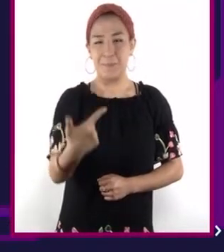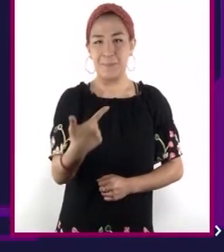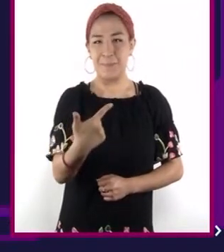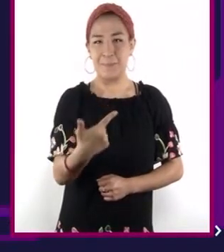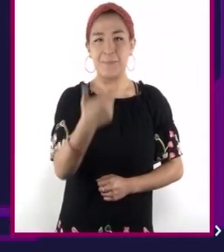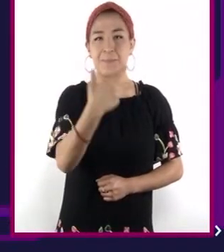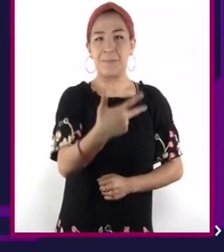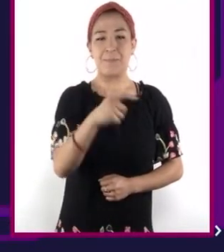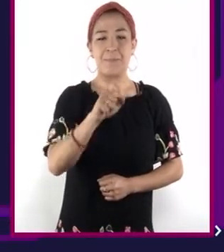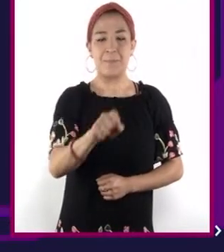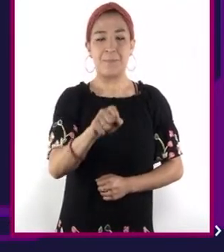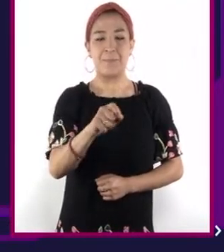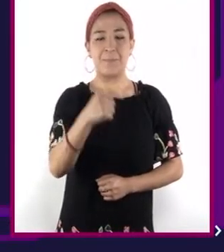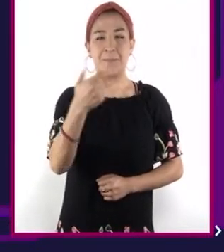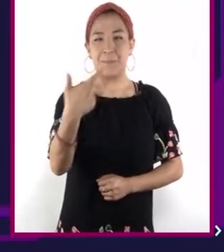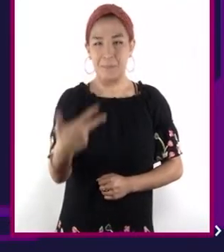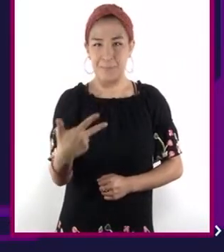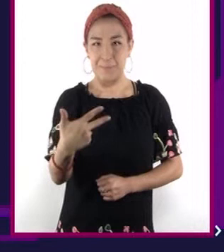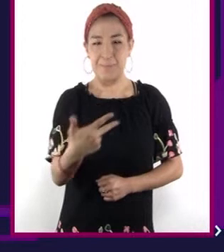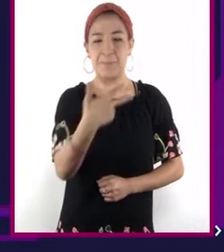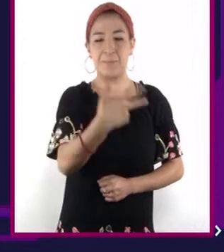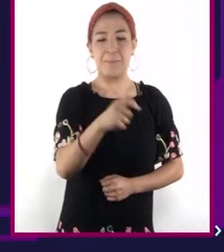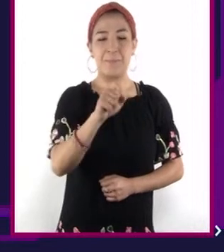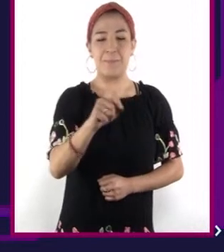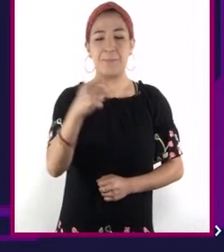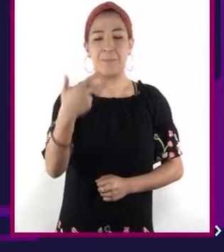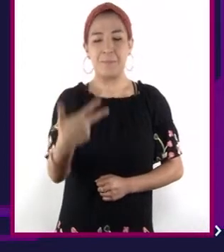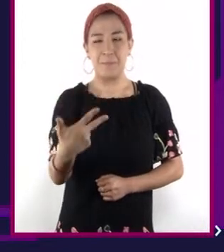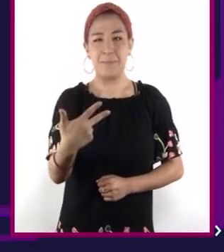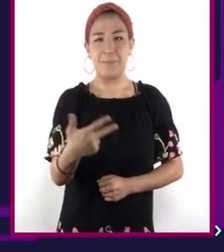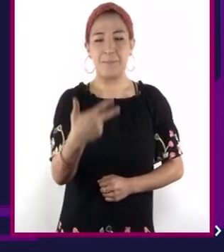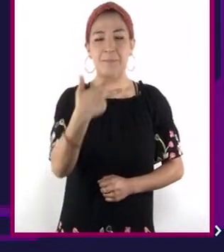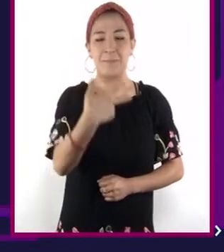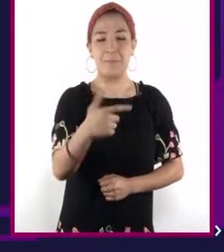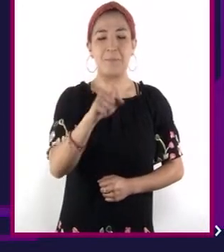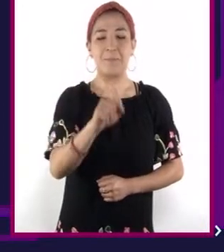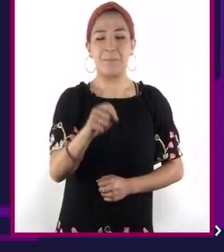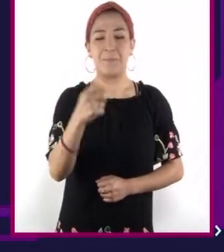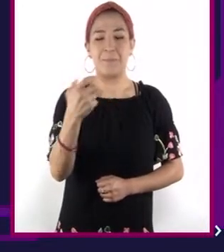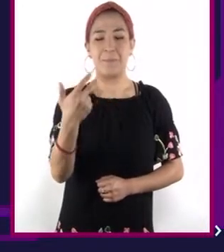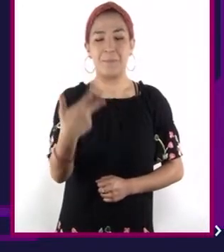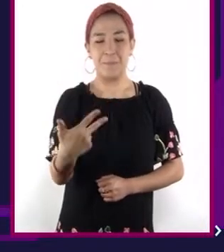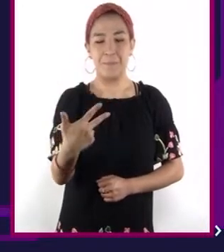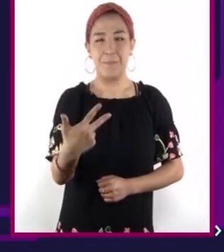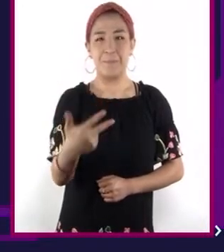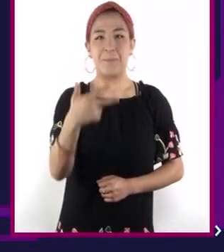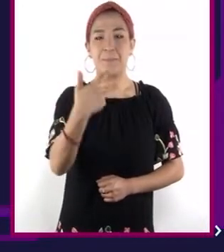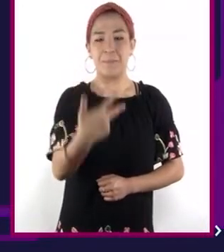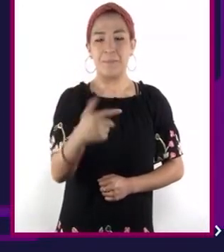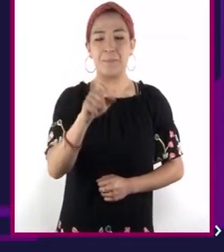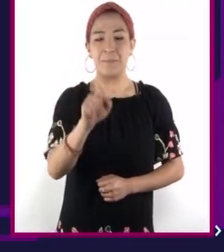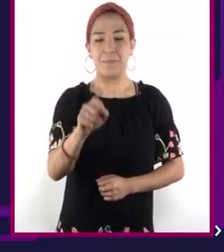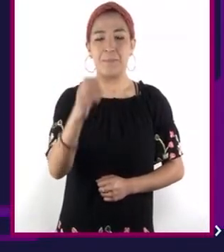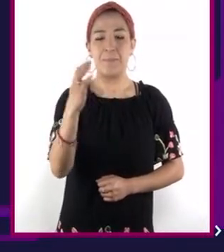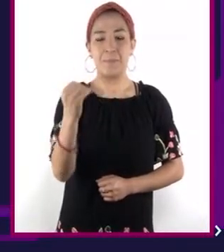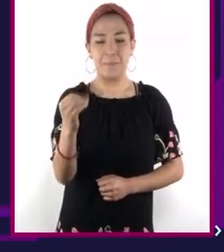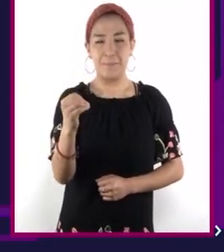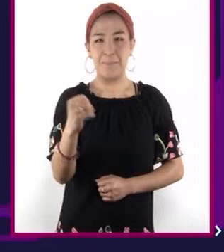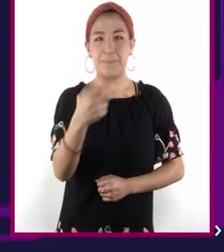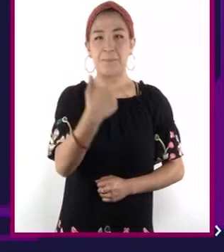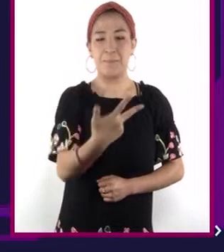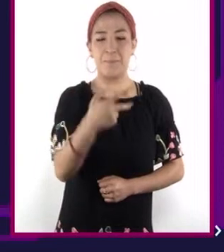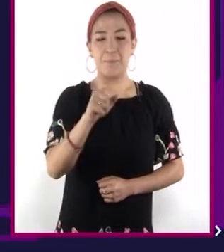8.7, 8.8, 8.8, 8.8,